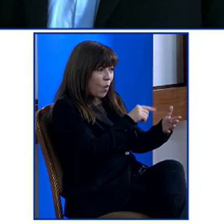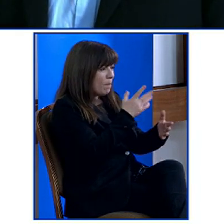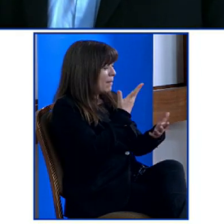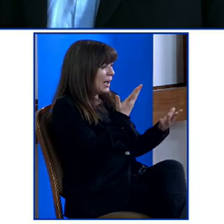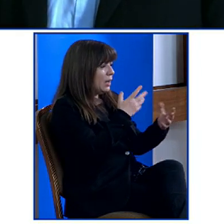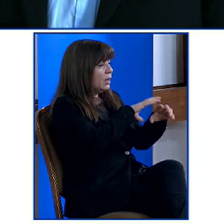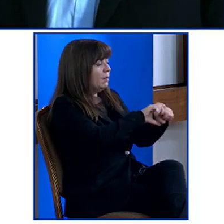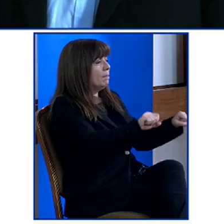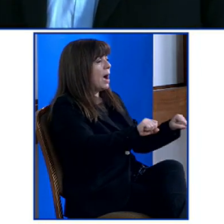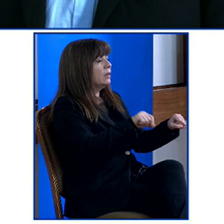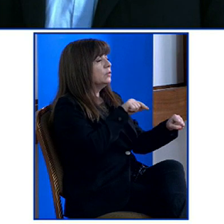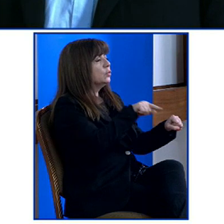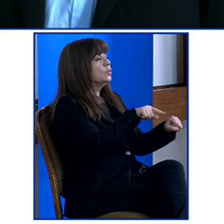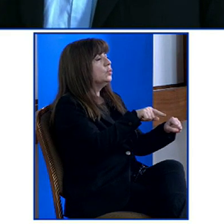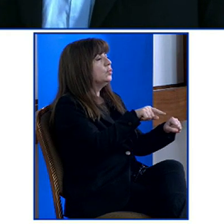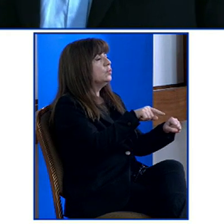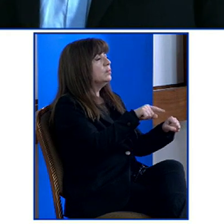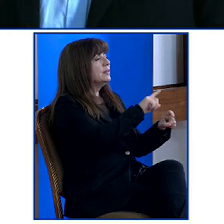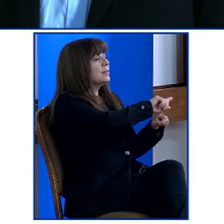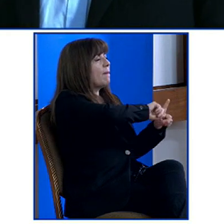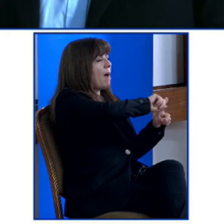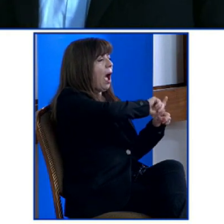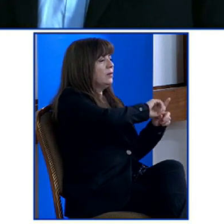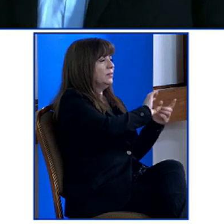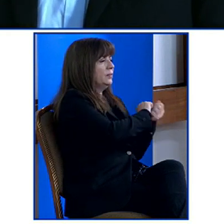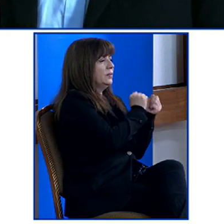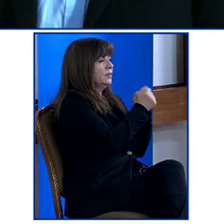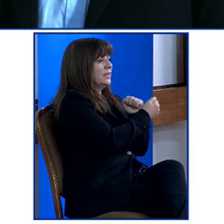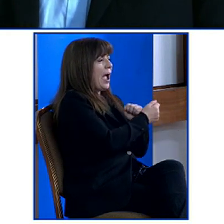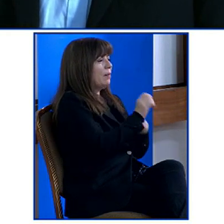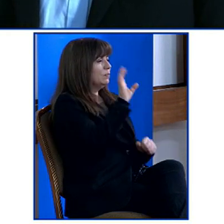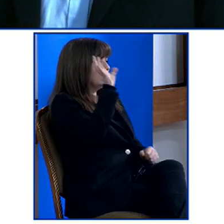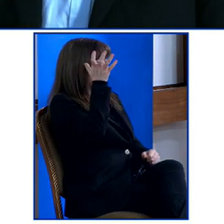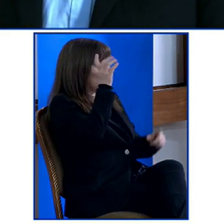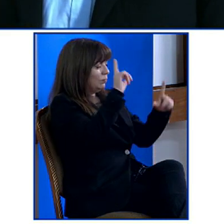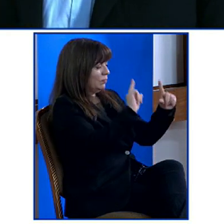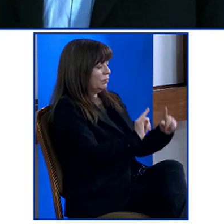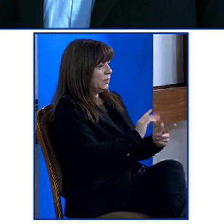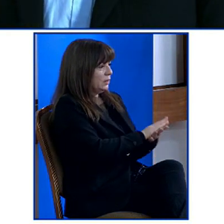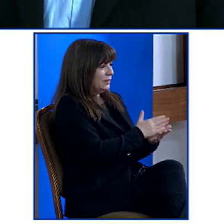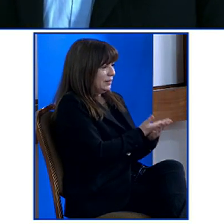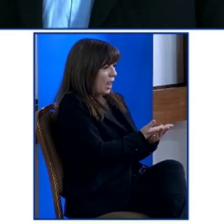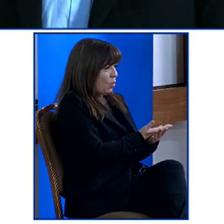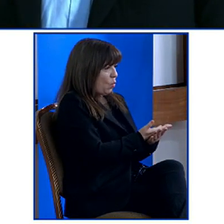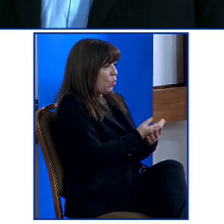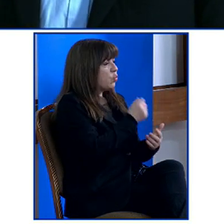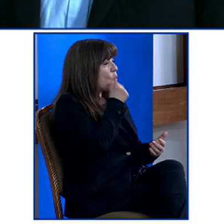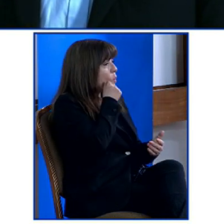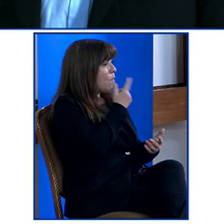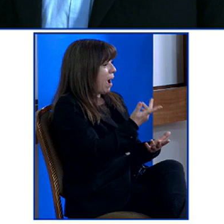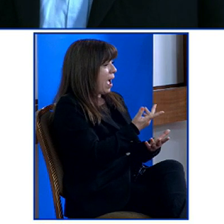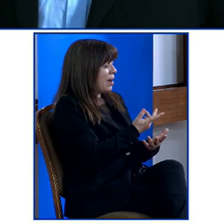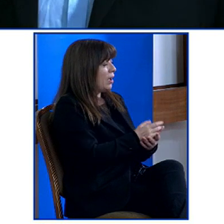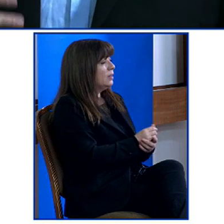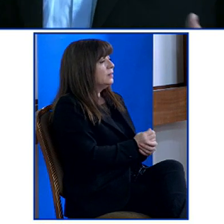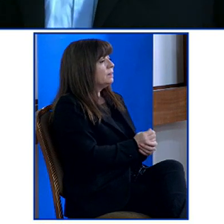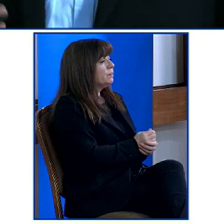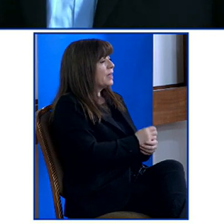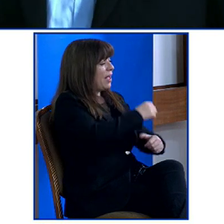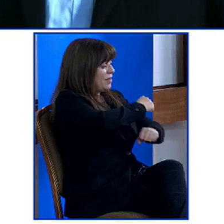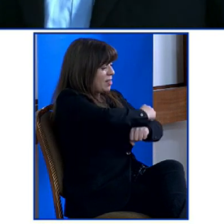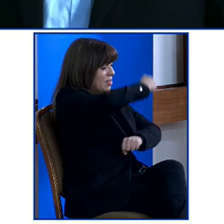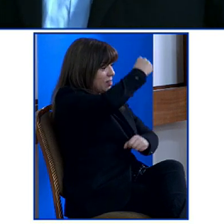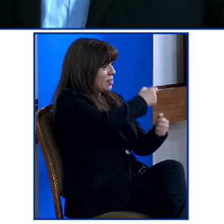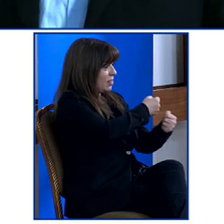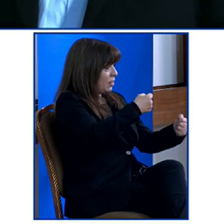impacto de temperatura o cambio climático sobre la salud humana, utilizando un único diseño de investigación, que es el diseño